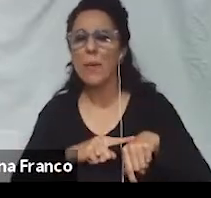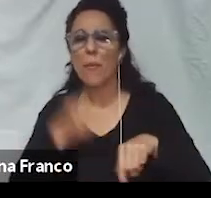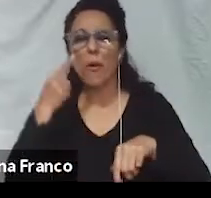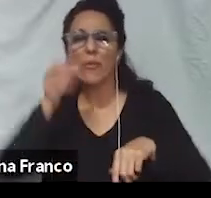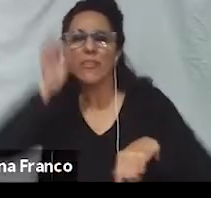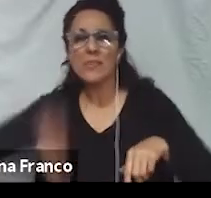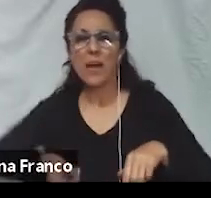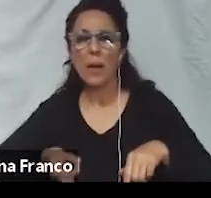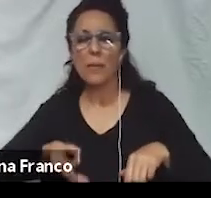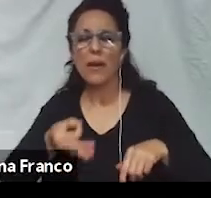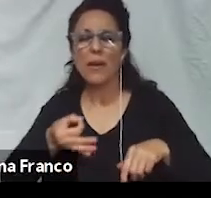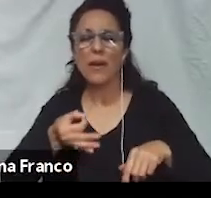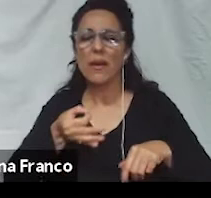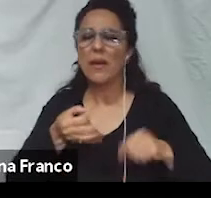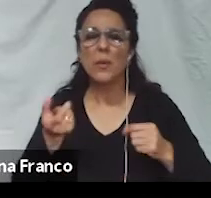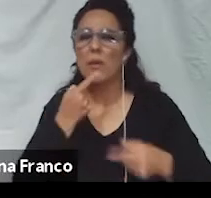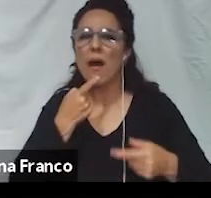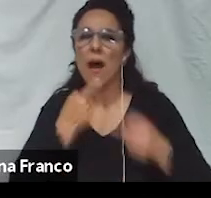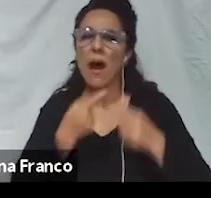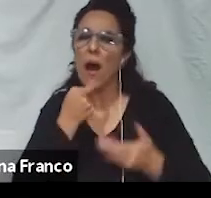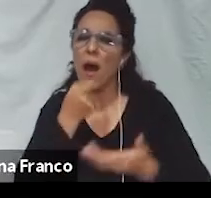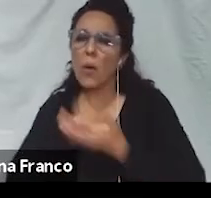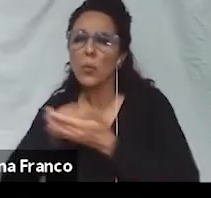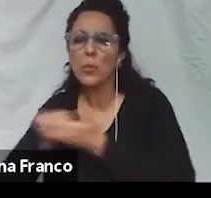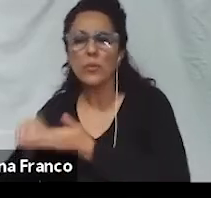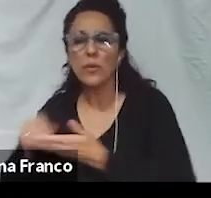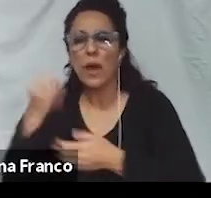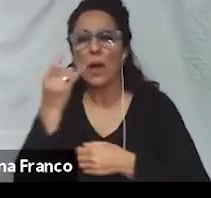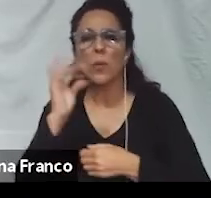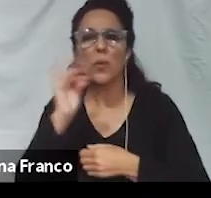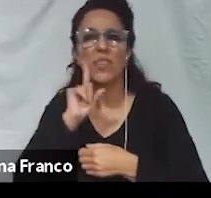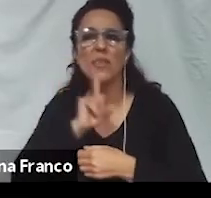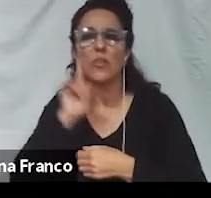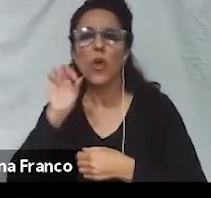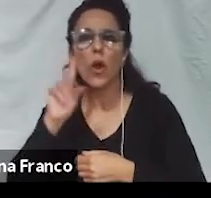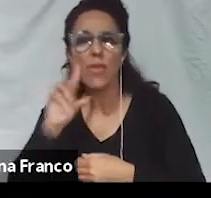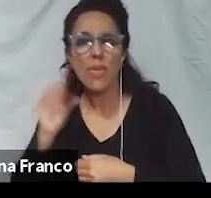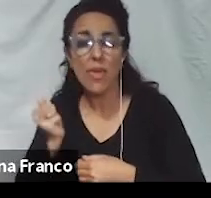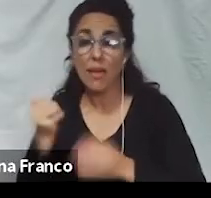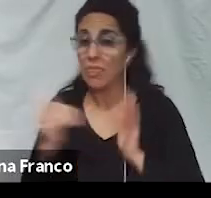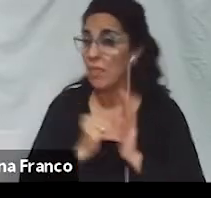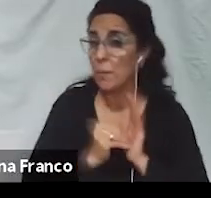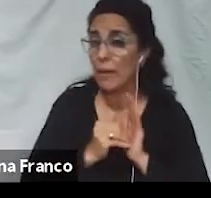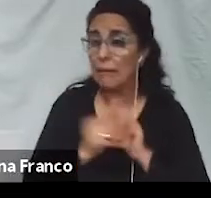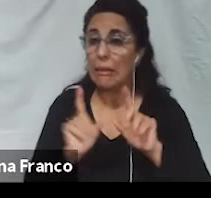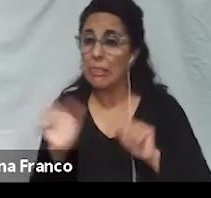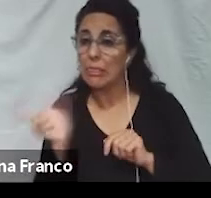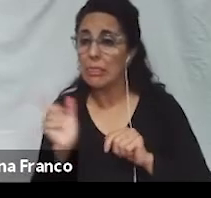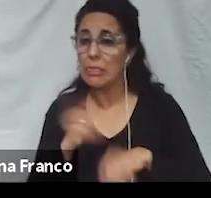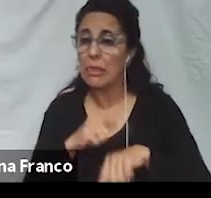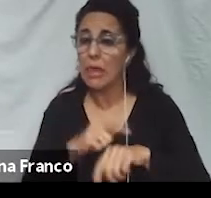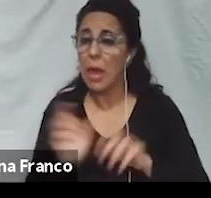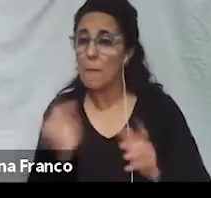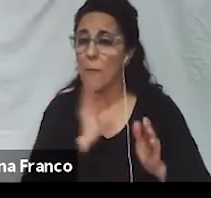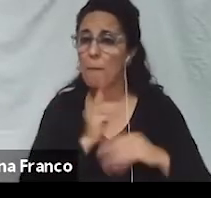una auditoría, y bueno, como siempre, lo que nos piden es para ayer o para ahora, entonces es